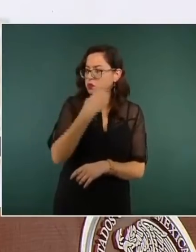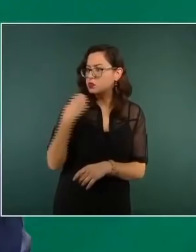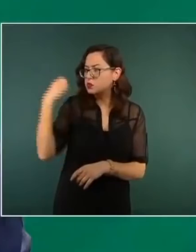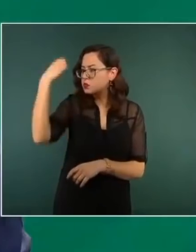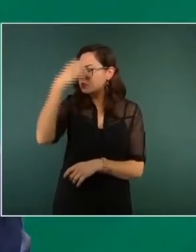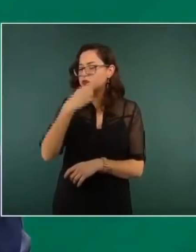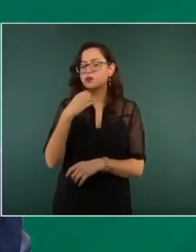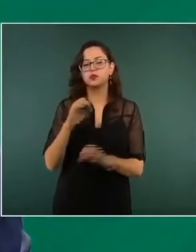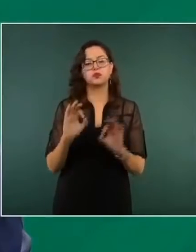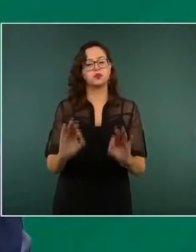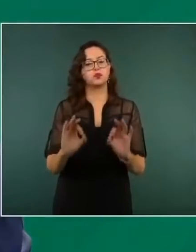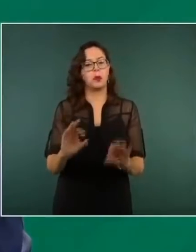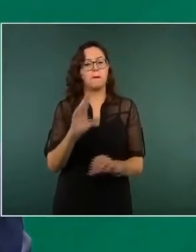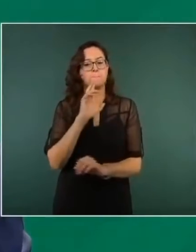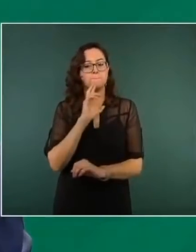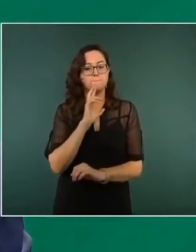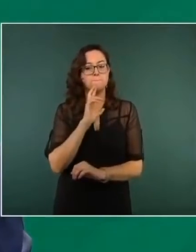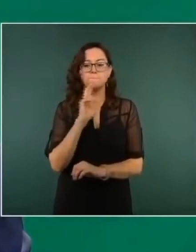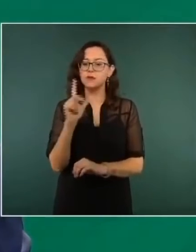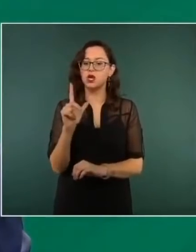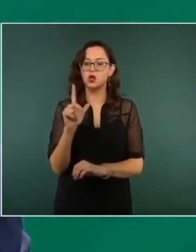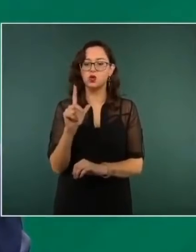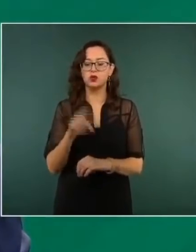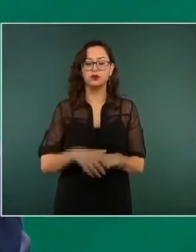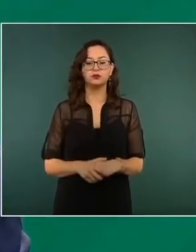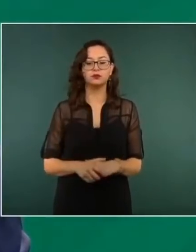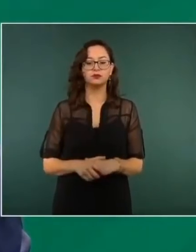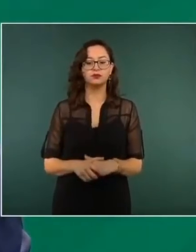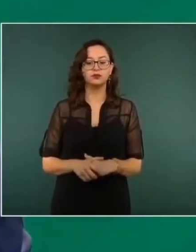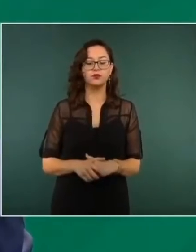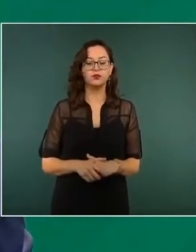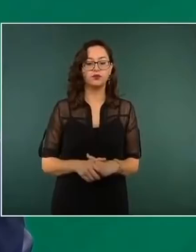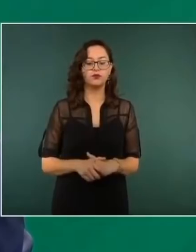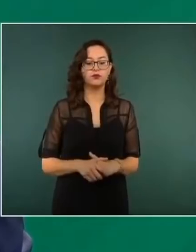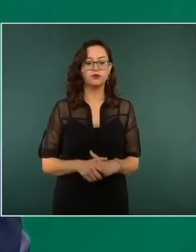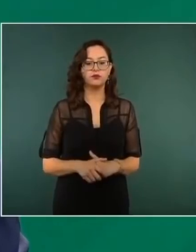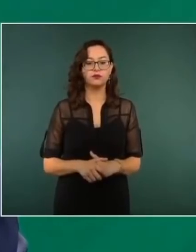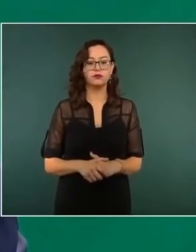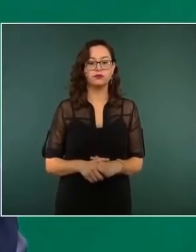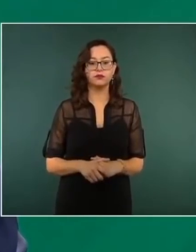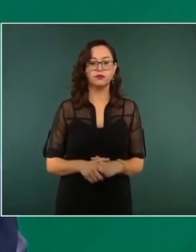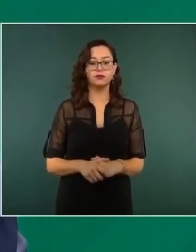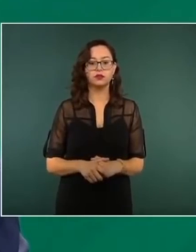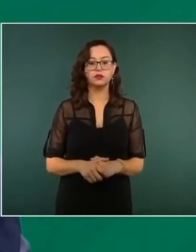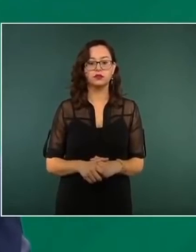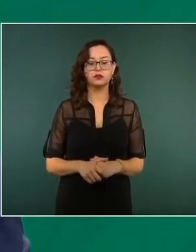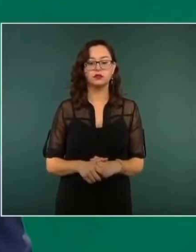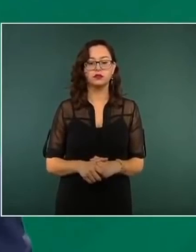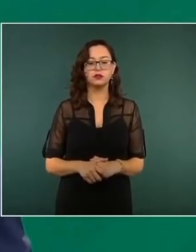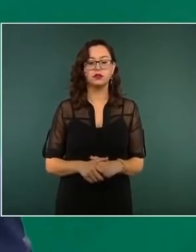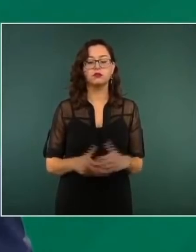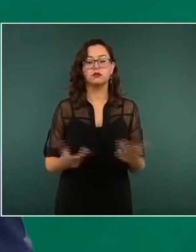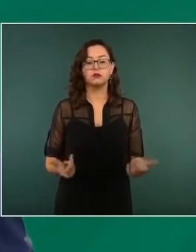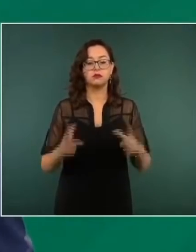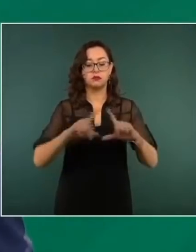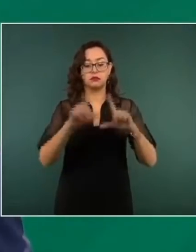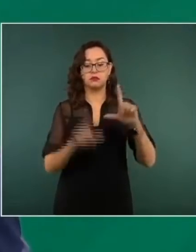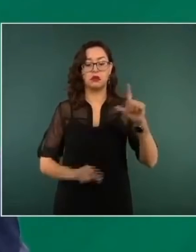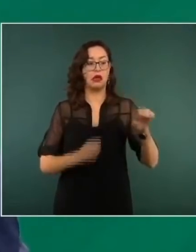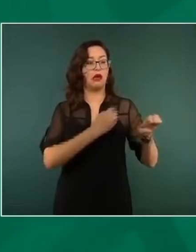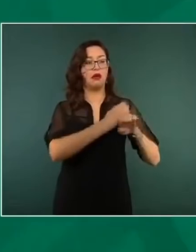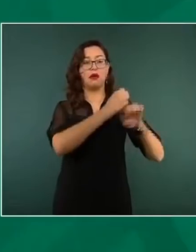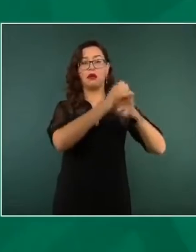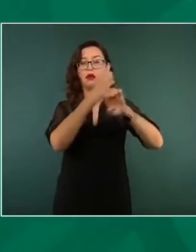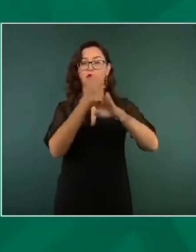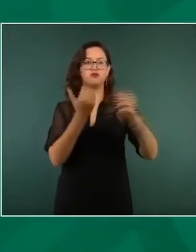el gobernador de querétaro dijo que el caso del ex director de pemex es un asunto político no legal y reprochó que estén